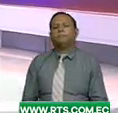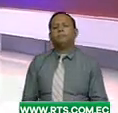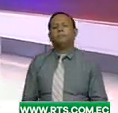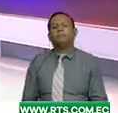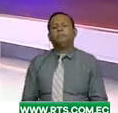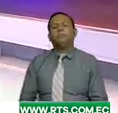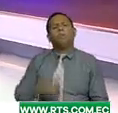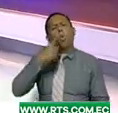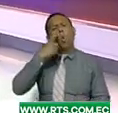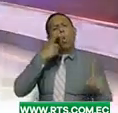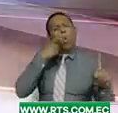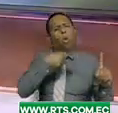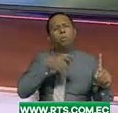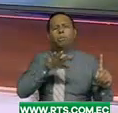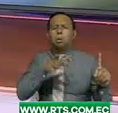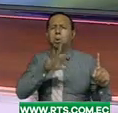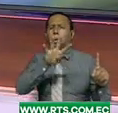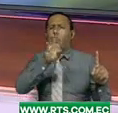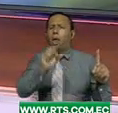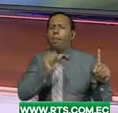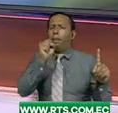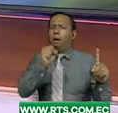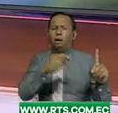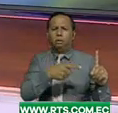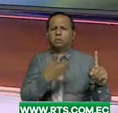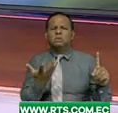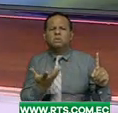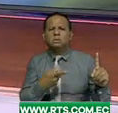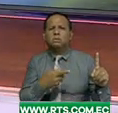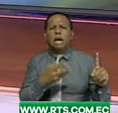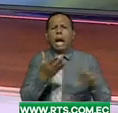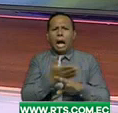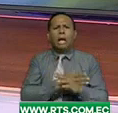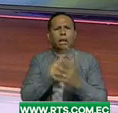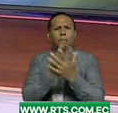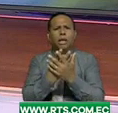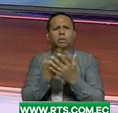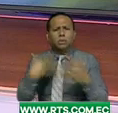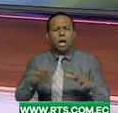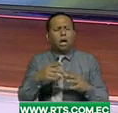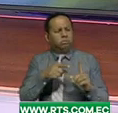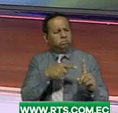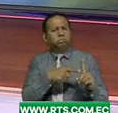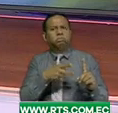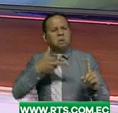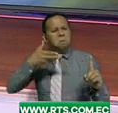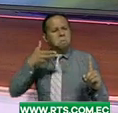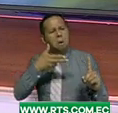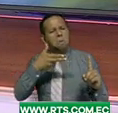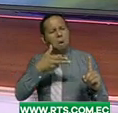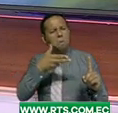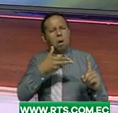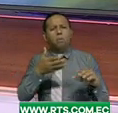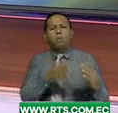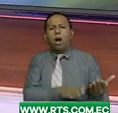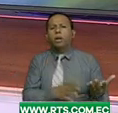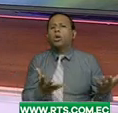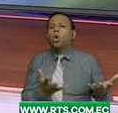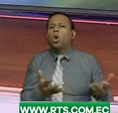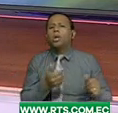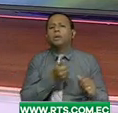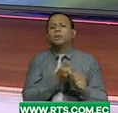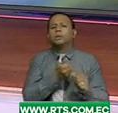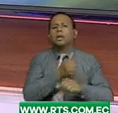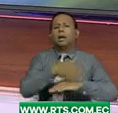Un hombre de aproximadamente 40 años de edad que tenía antecedentes penales fue asesinado a tiros cerca de la entrada de la 8 al noroeste de